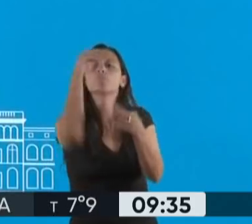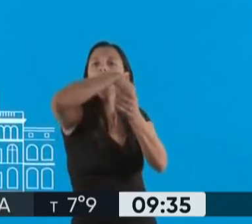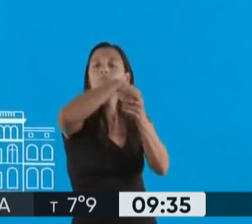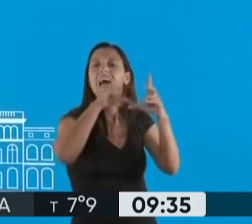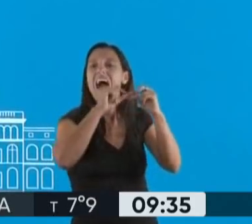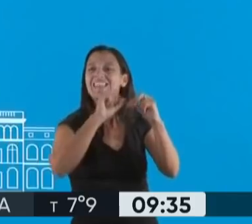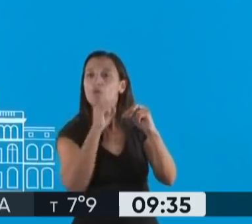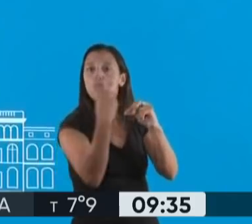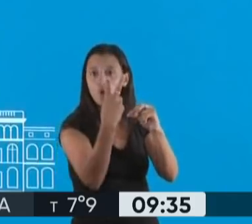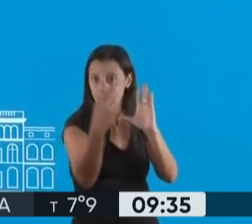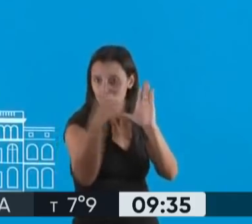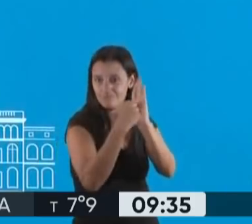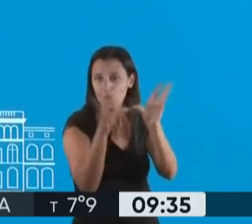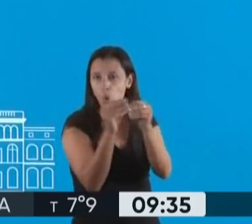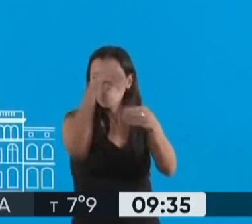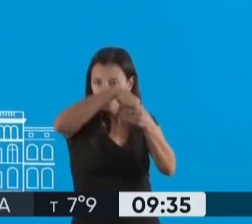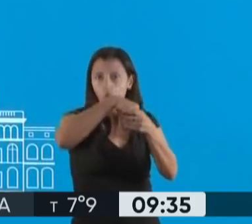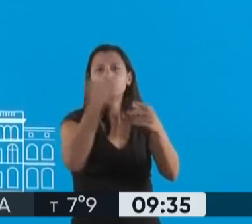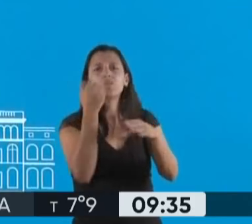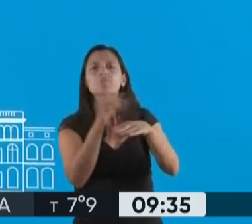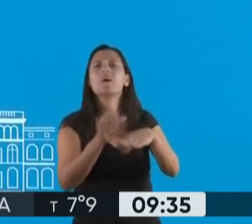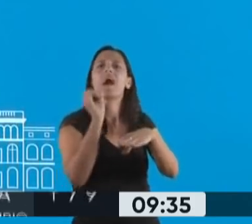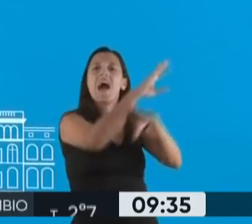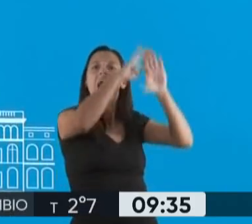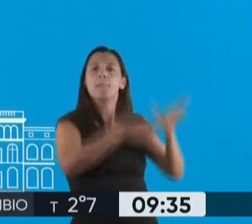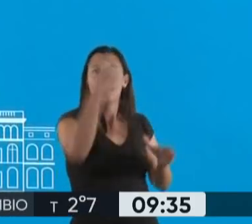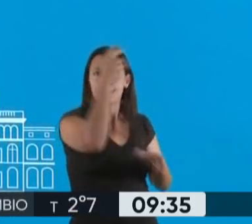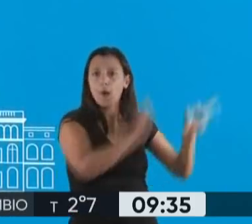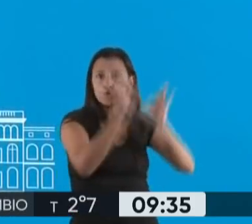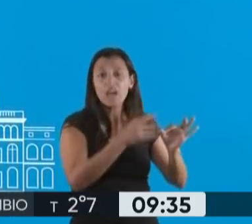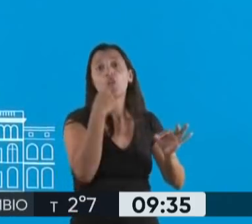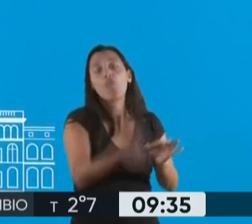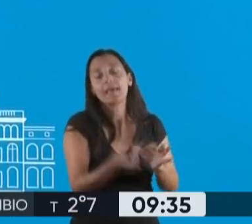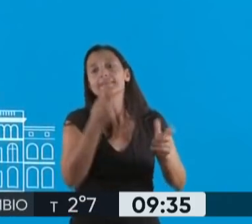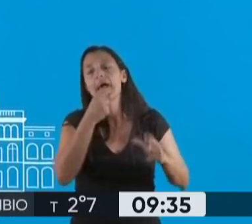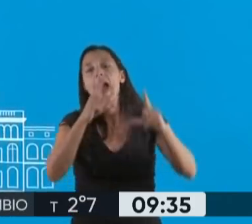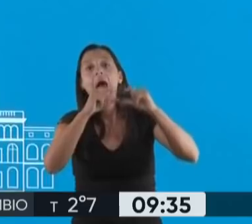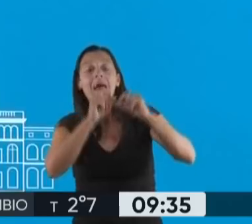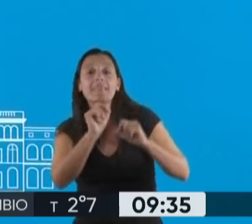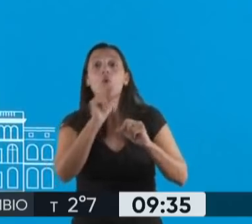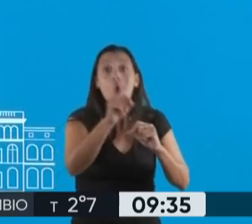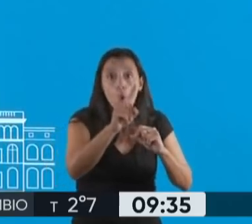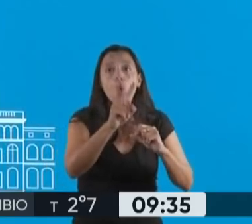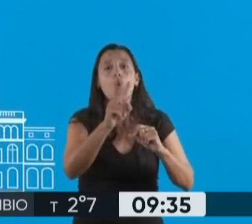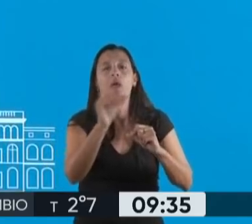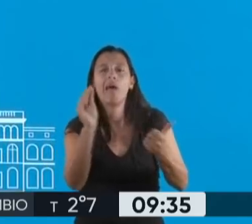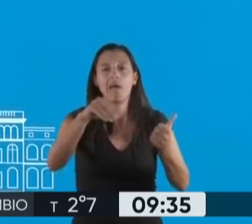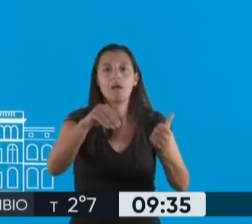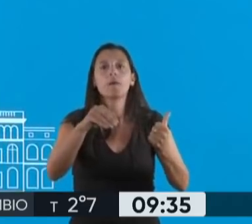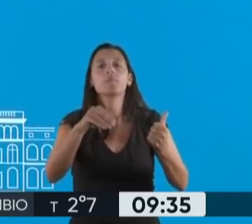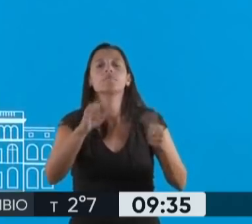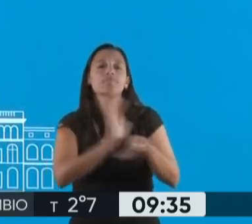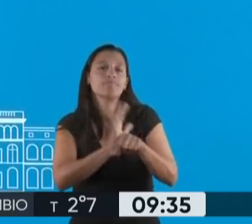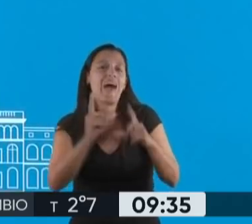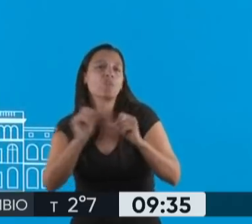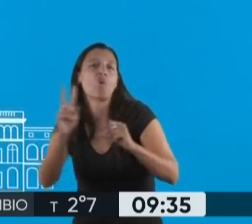artículo segundo del proyecto que habíamos enviado solo decía que a los efectos de lo votado en el artículo 1 se agregaban los anexos, digamos. El